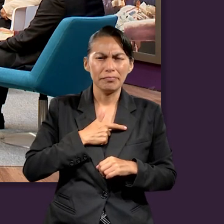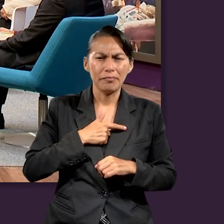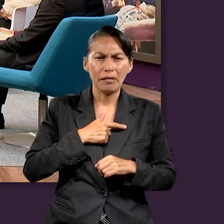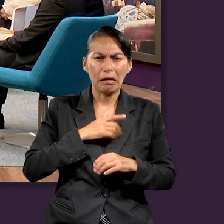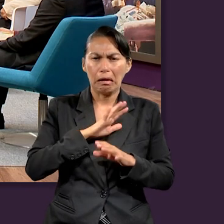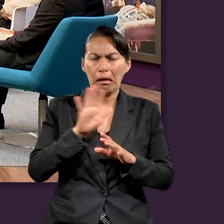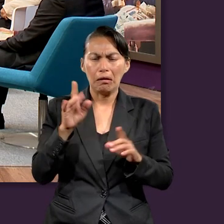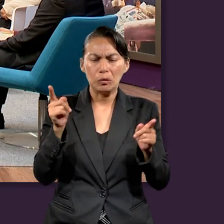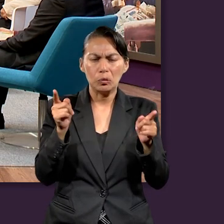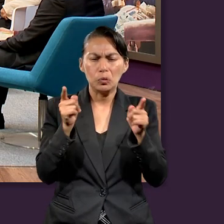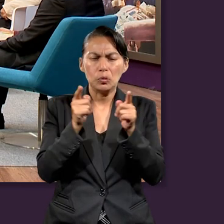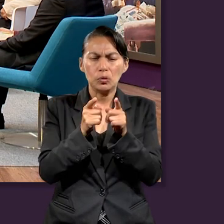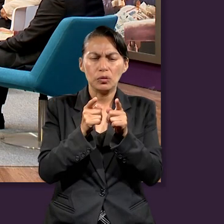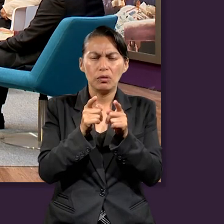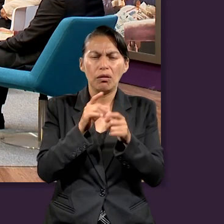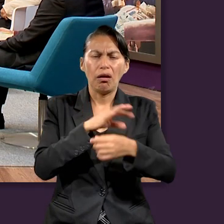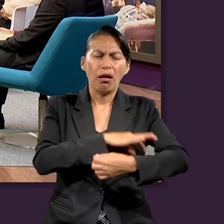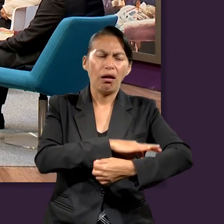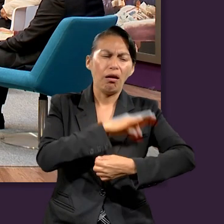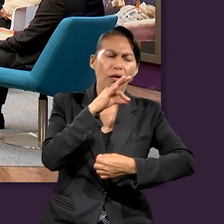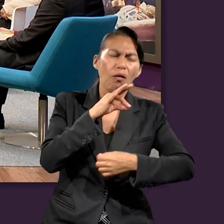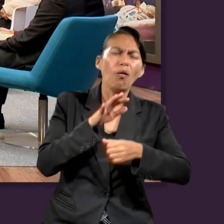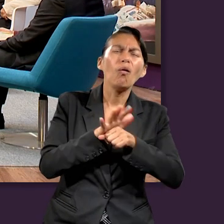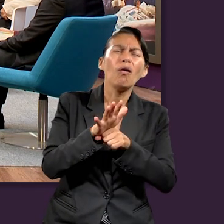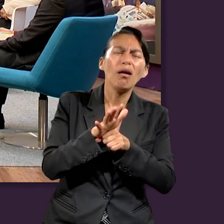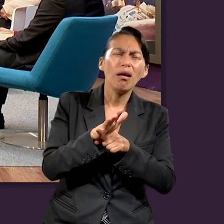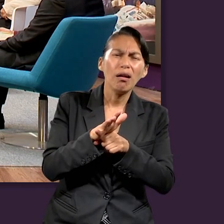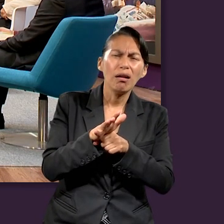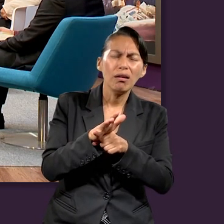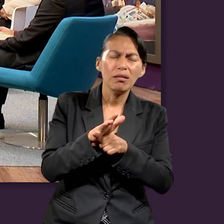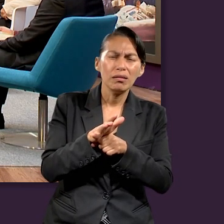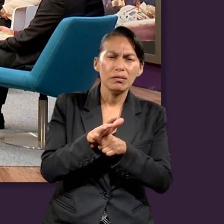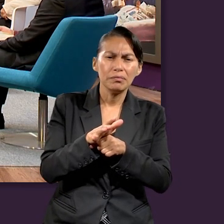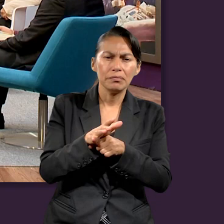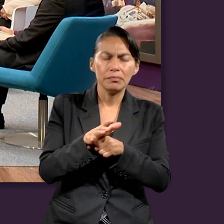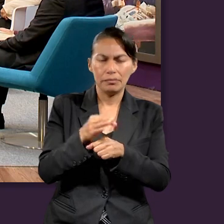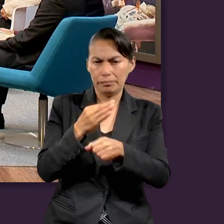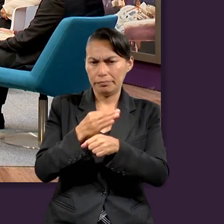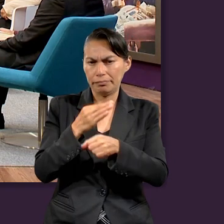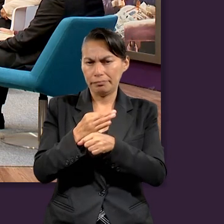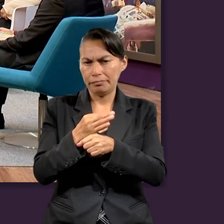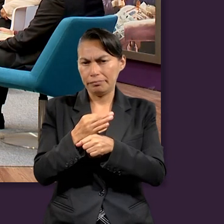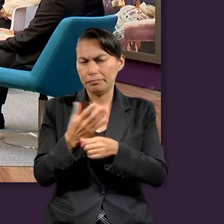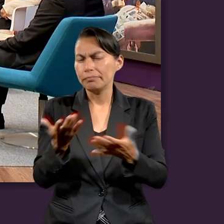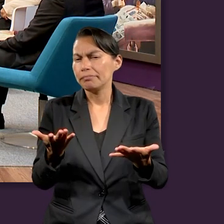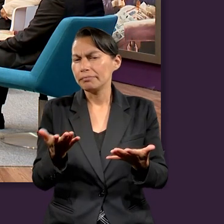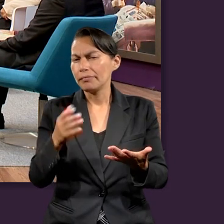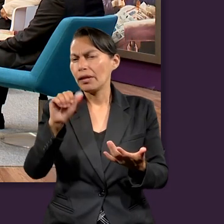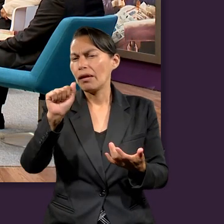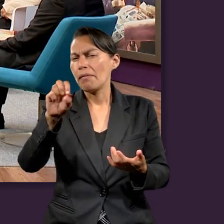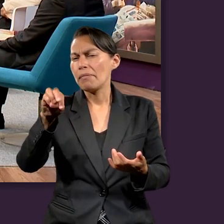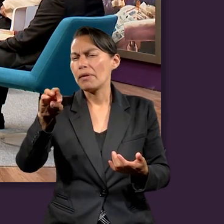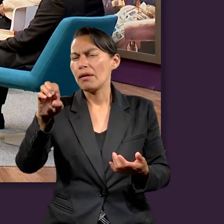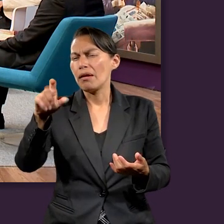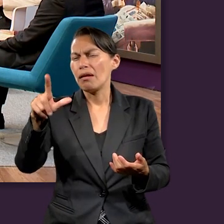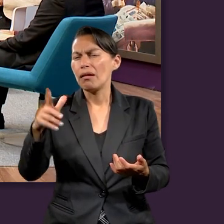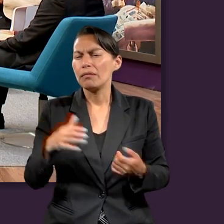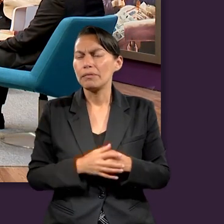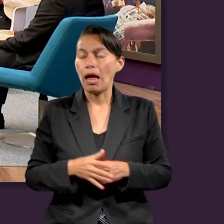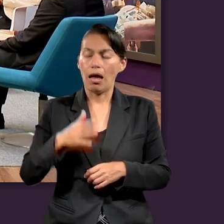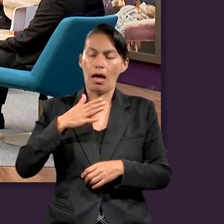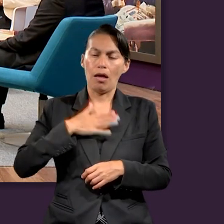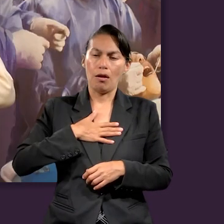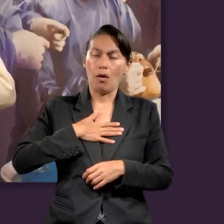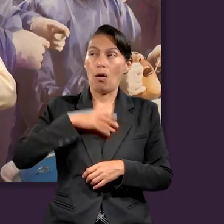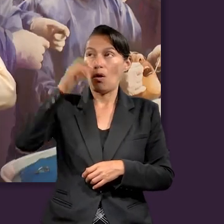que pudiéramos cerrar y nos dijeran con qué ideas se quedan del estudio de esta semana. Amil, ¿con qué idea te quedas?